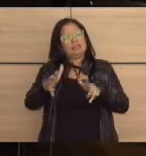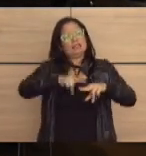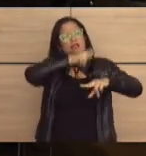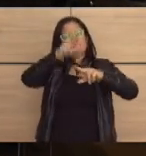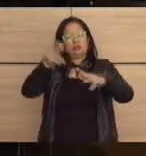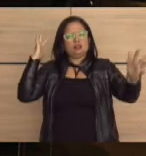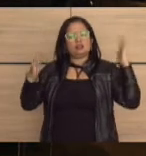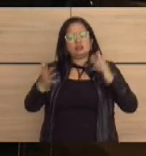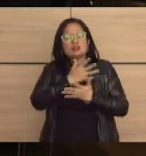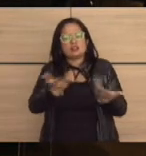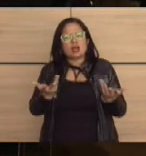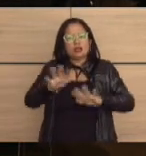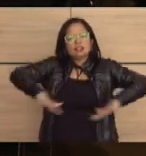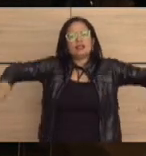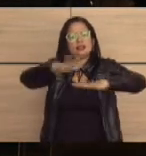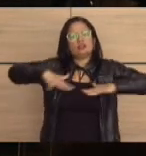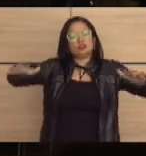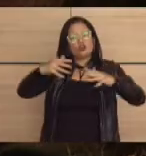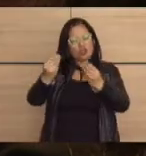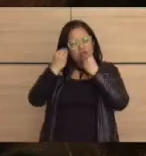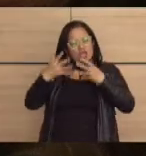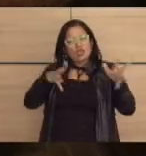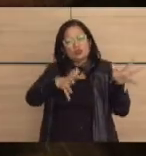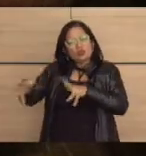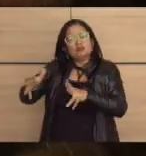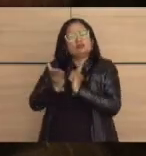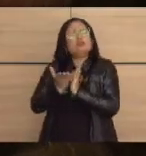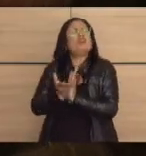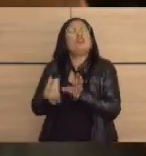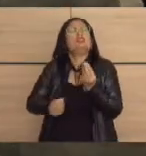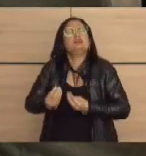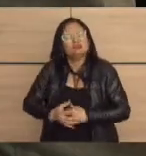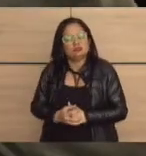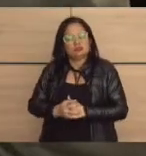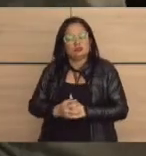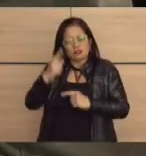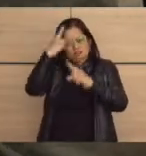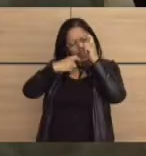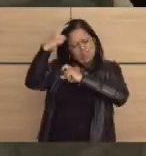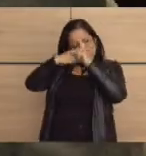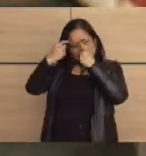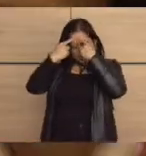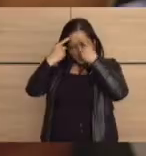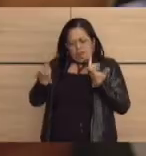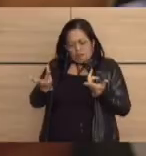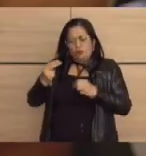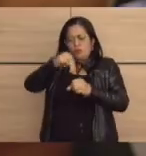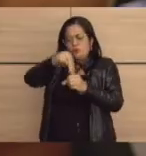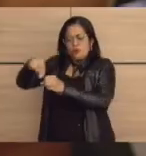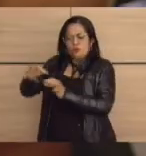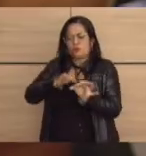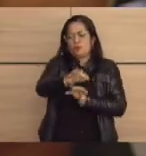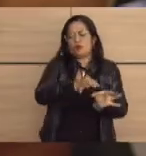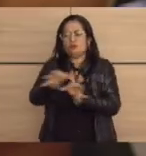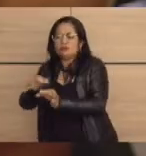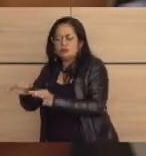de relación que tenemos con el territorio. Y entonces es allí cuando la reflexión sobre los pueblos indígenas gana